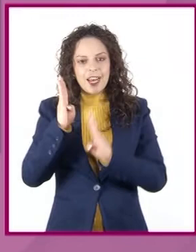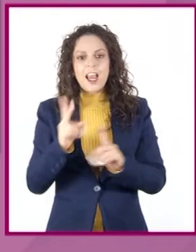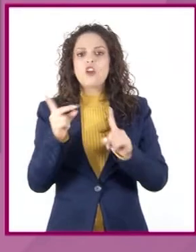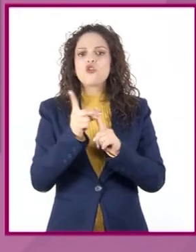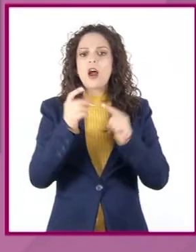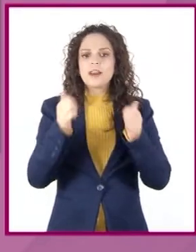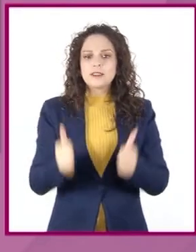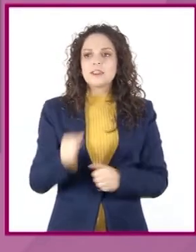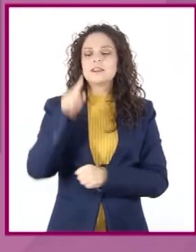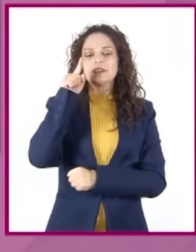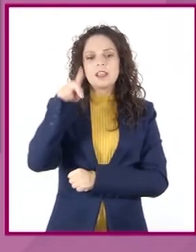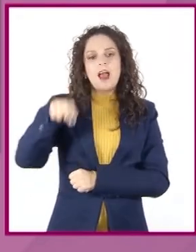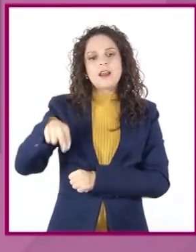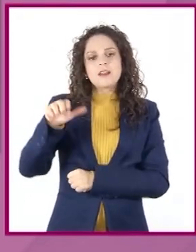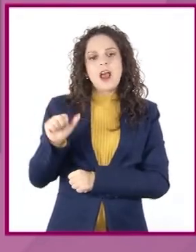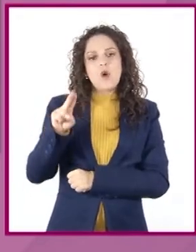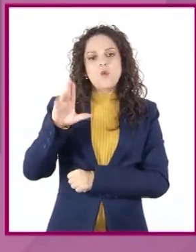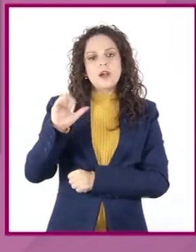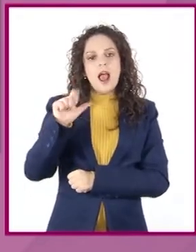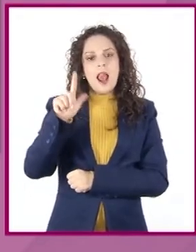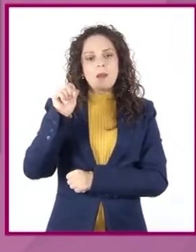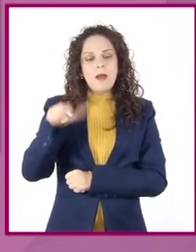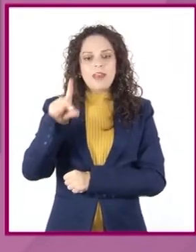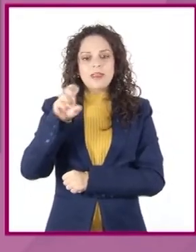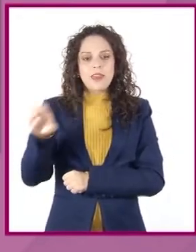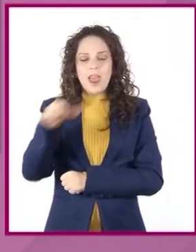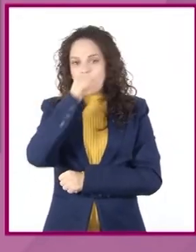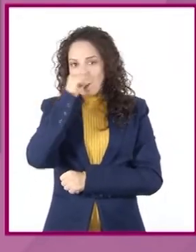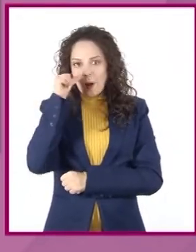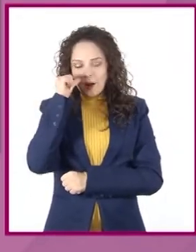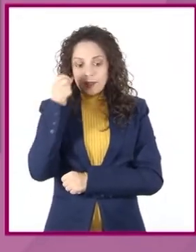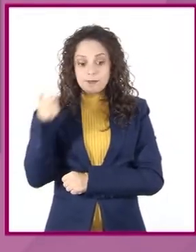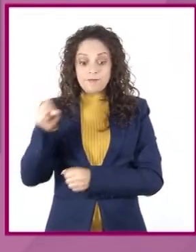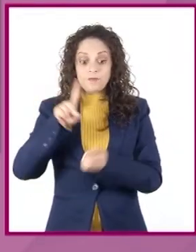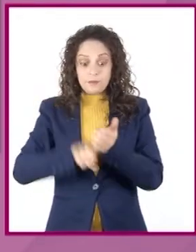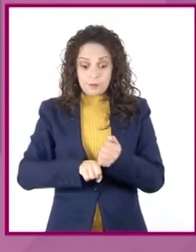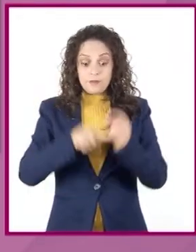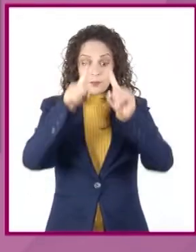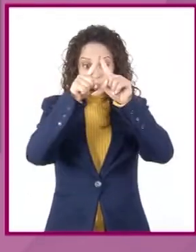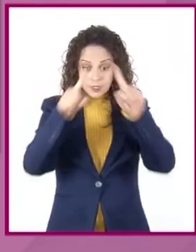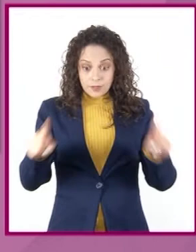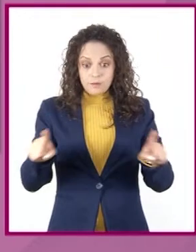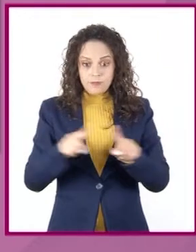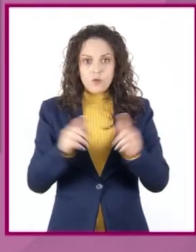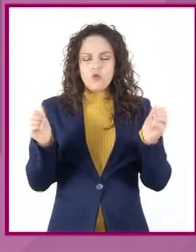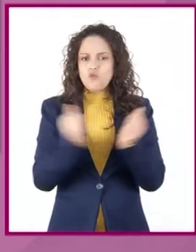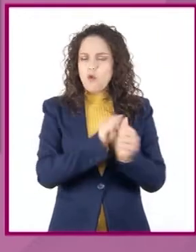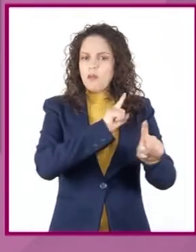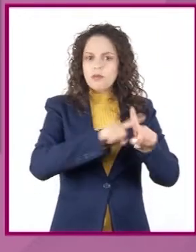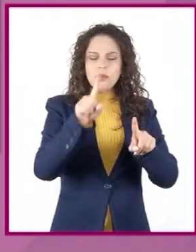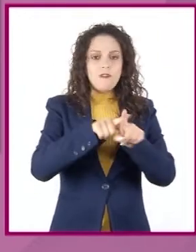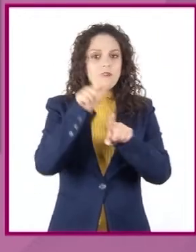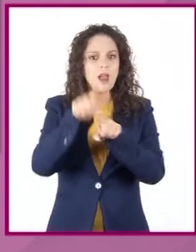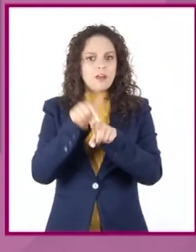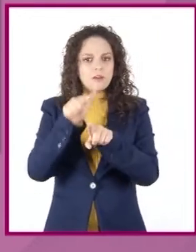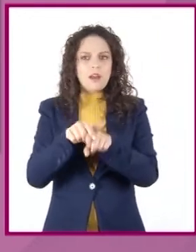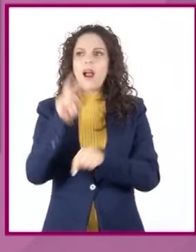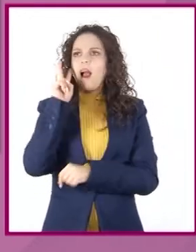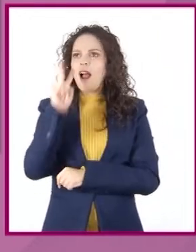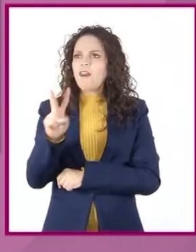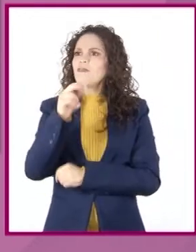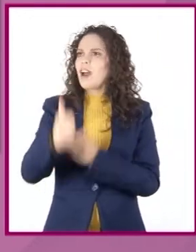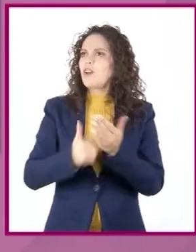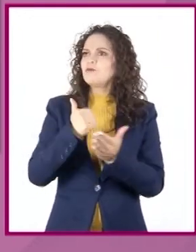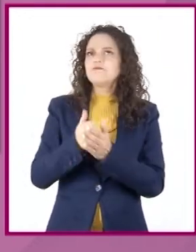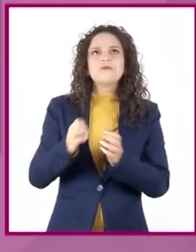de Naucalpan de Juárez. Son prismas rectos con base triangular, que con diferentes colores dan una apariencia cosmopolita a una